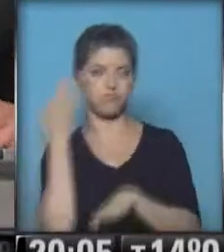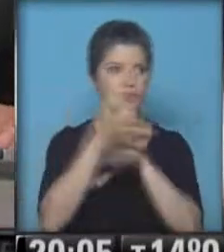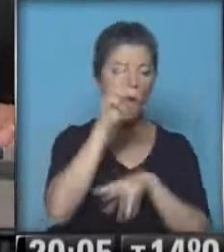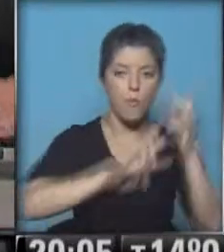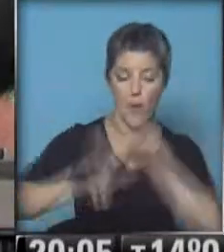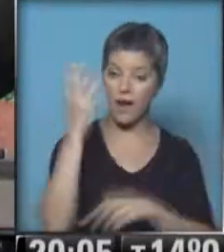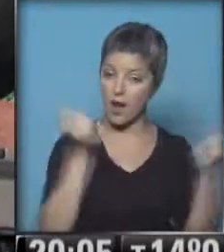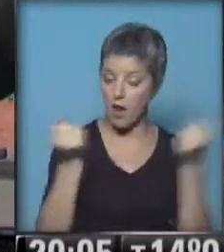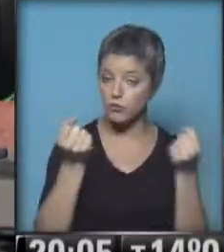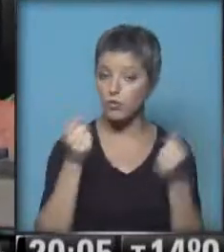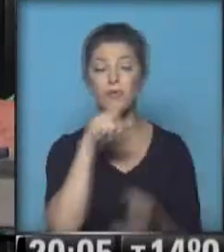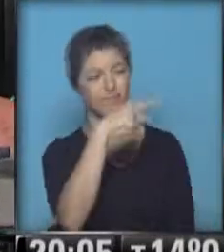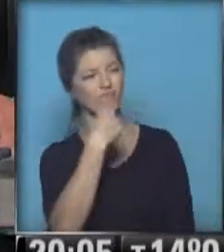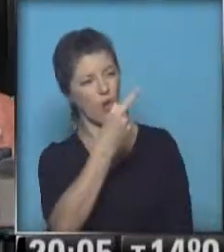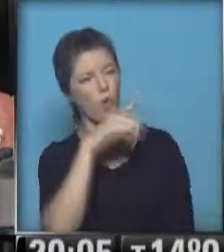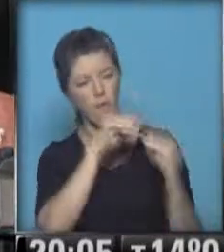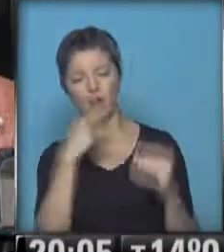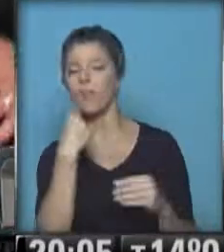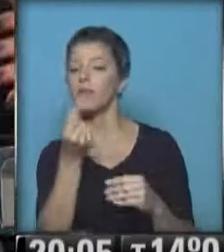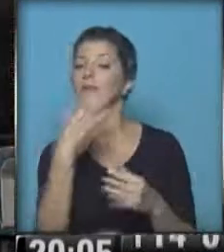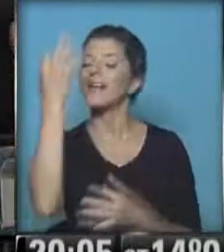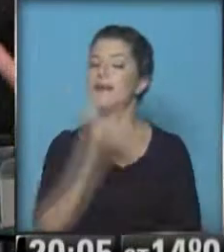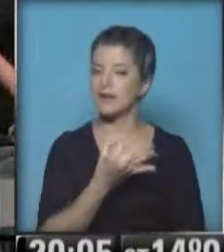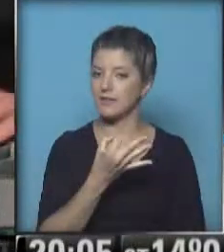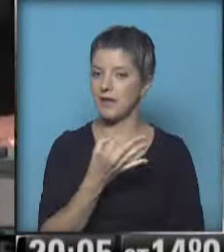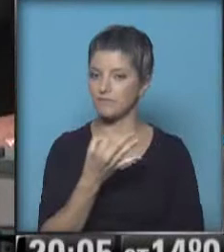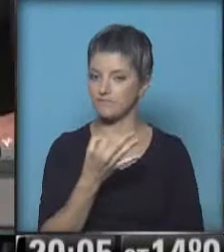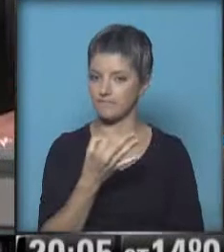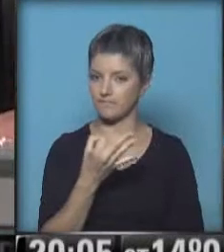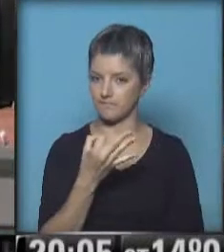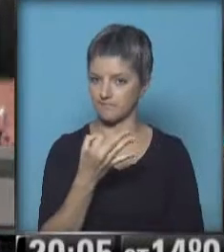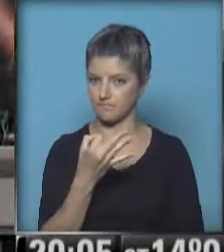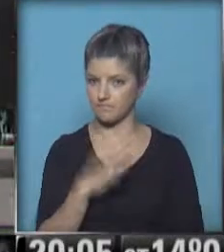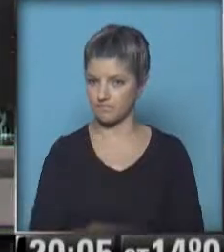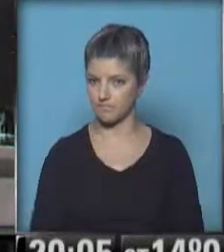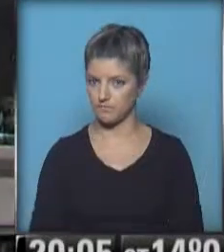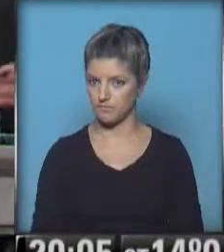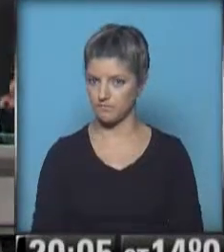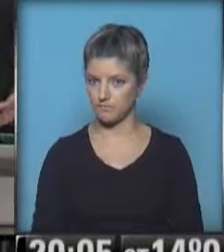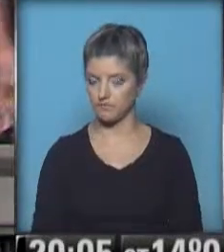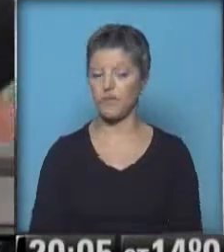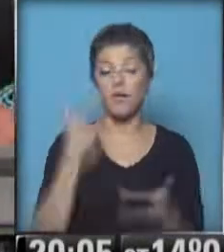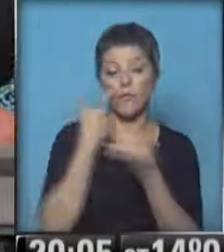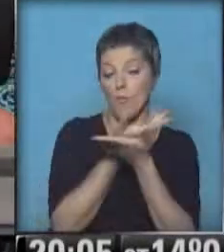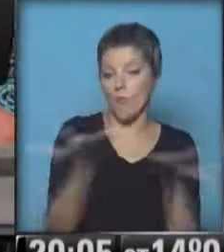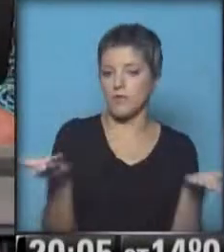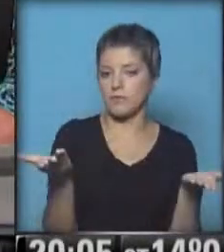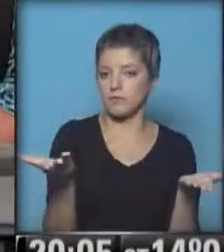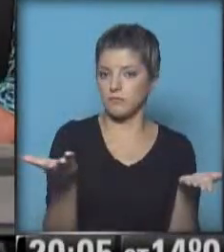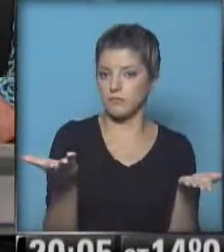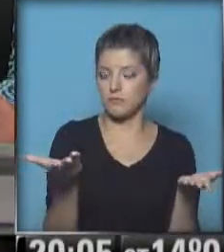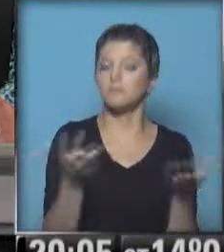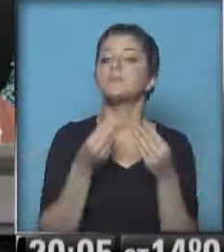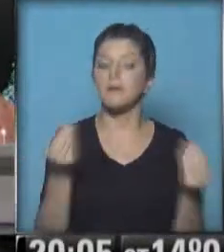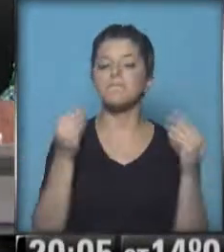lo que dice Pablo, en realidad queda al desnudo, queda completamente a la vista el